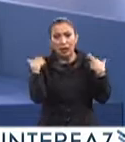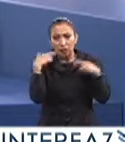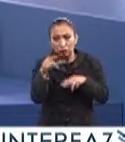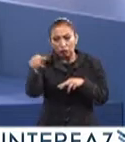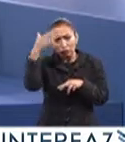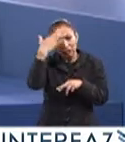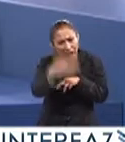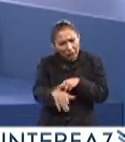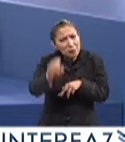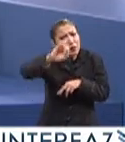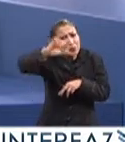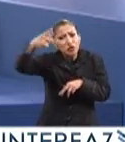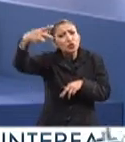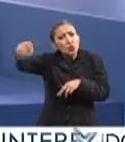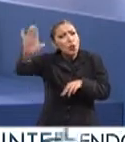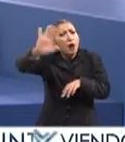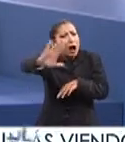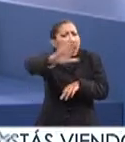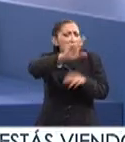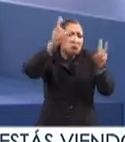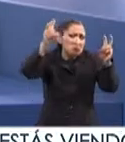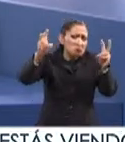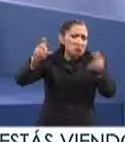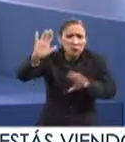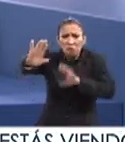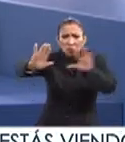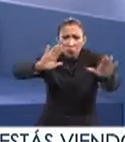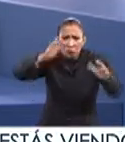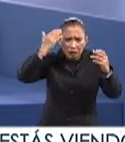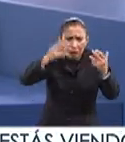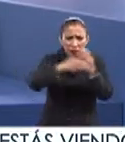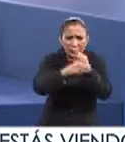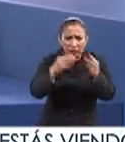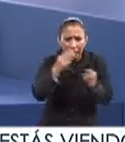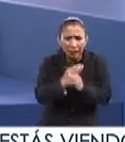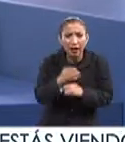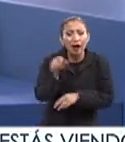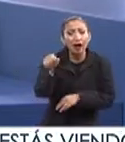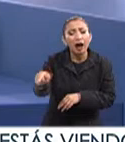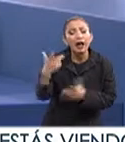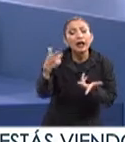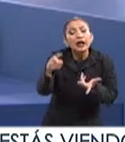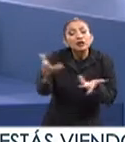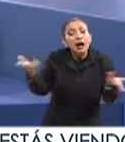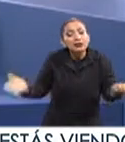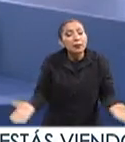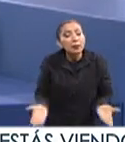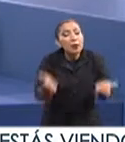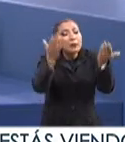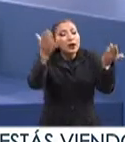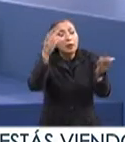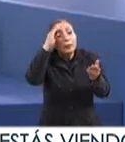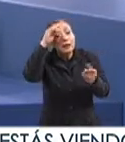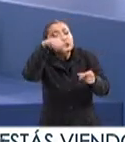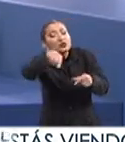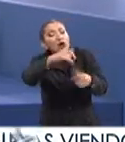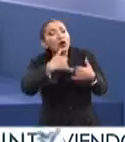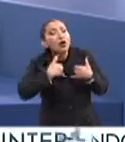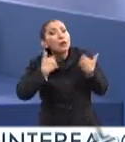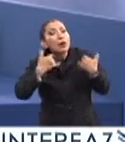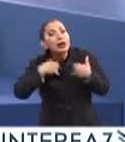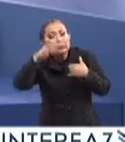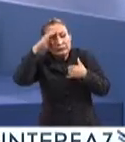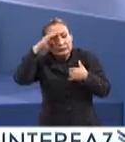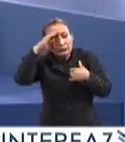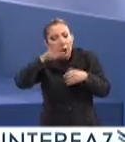como expertos desde su área de conocimiento, promuevan la reflexión en los jóvenes